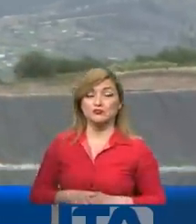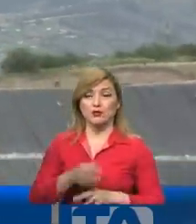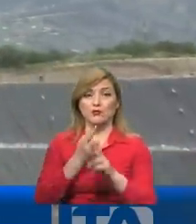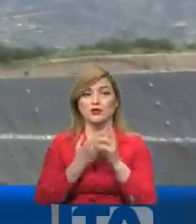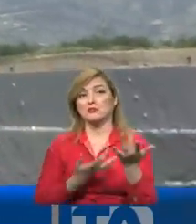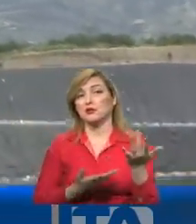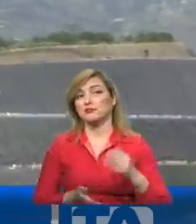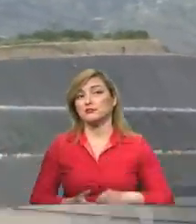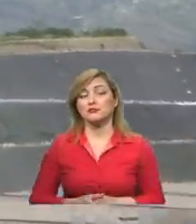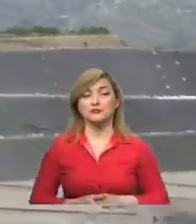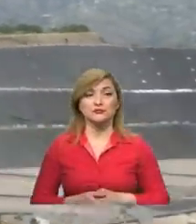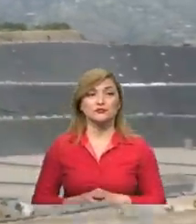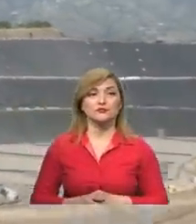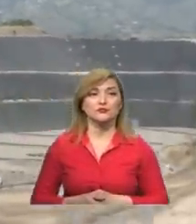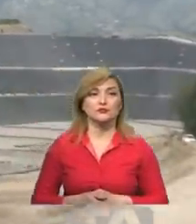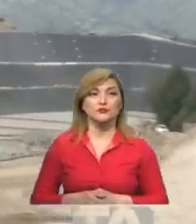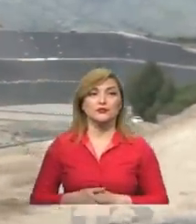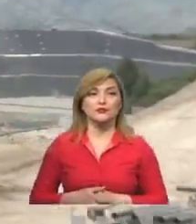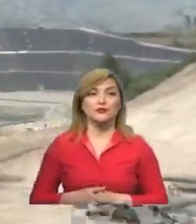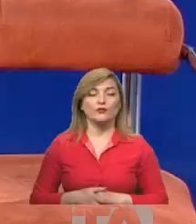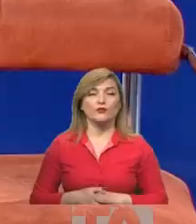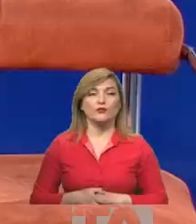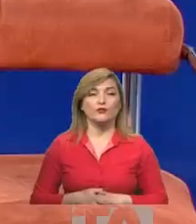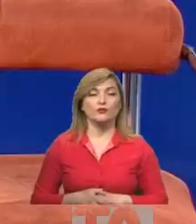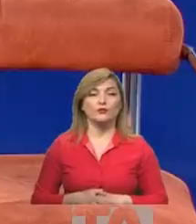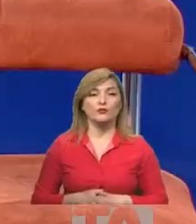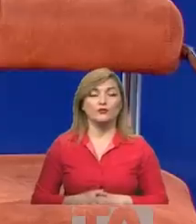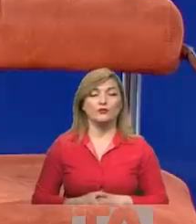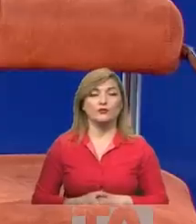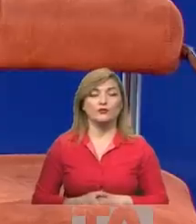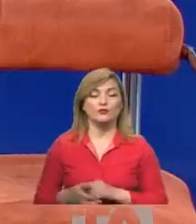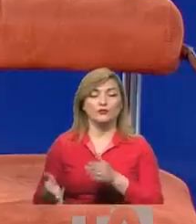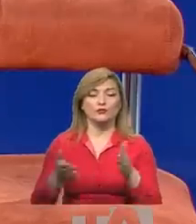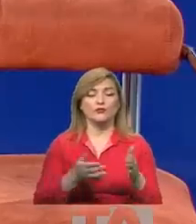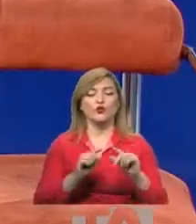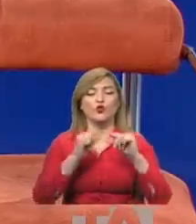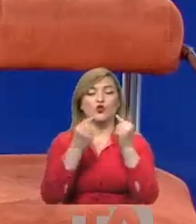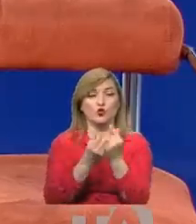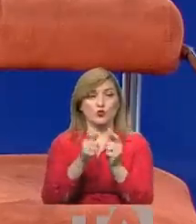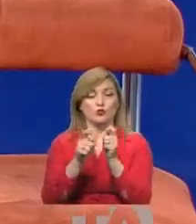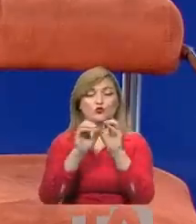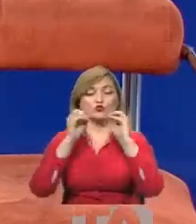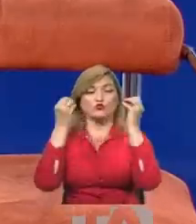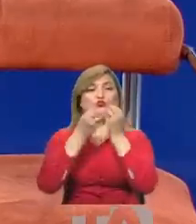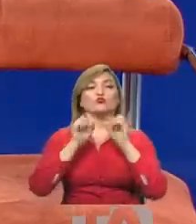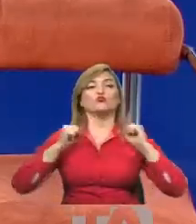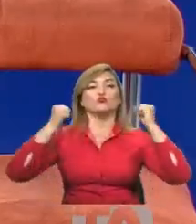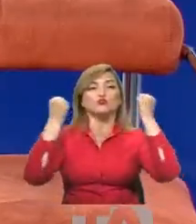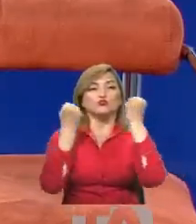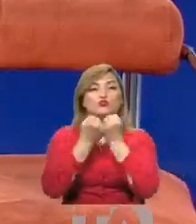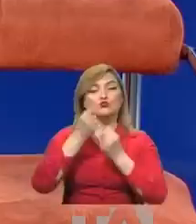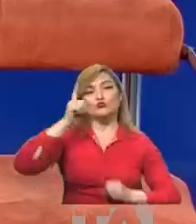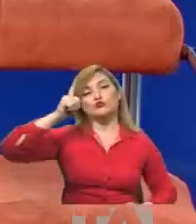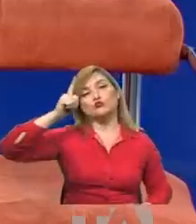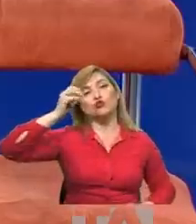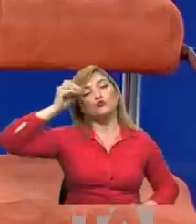una respuesta. En Quito, Stephanie Paz, 24 horas. Una plataforma conformada por organizaciones sociales,